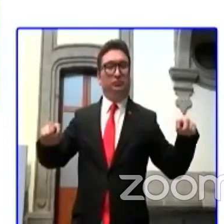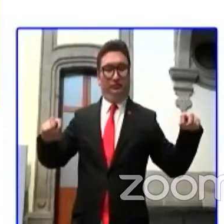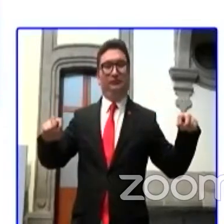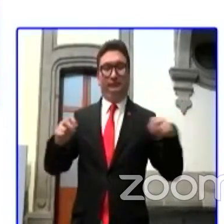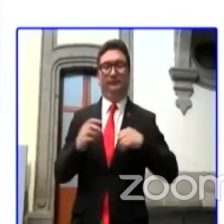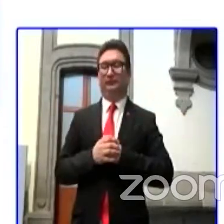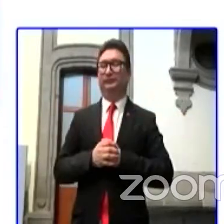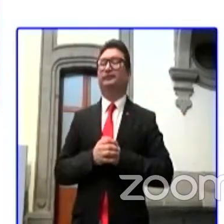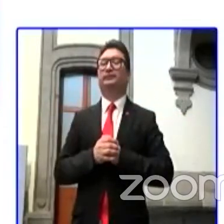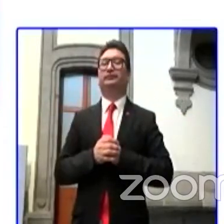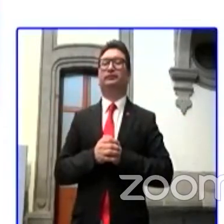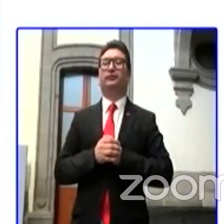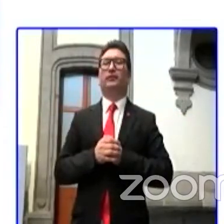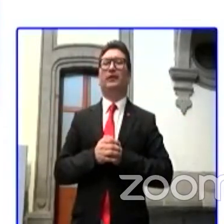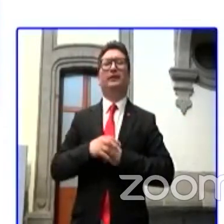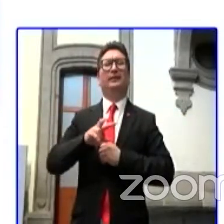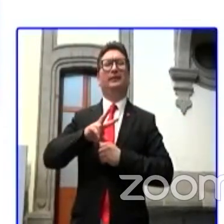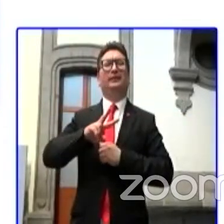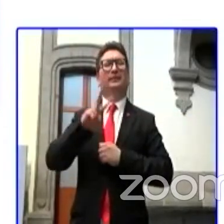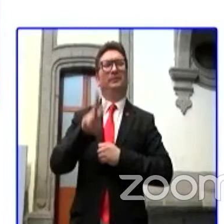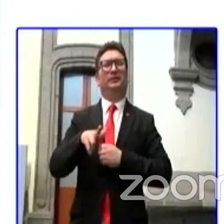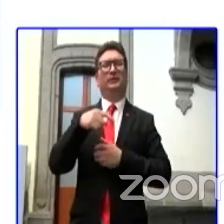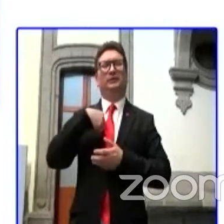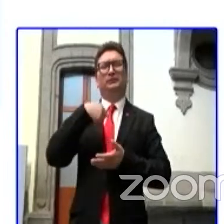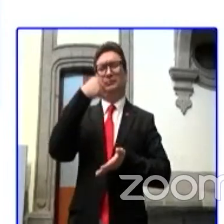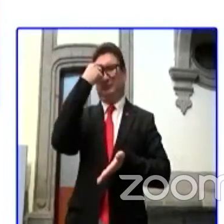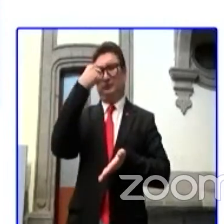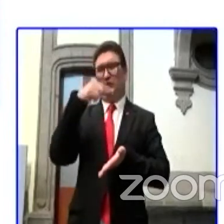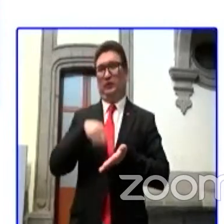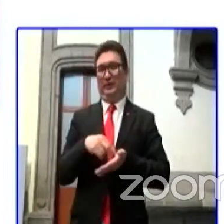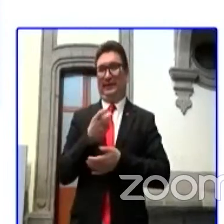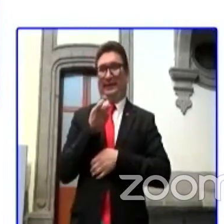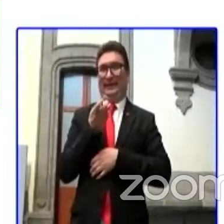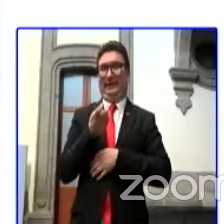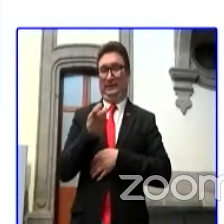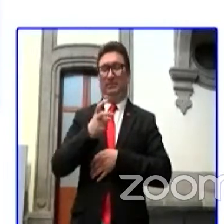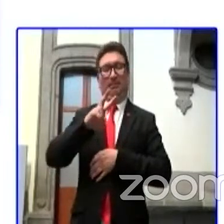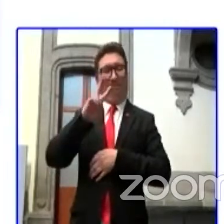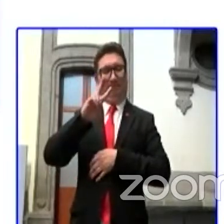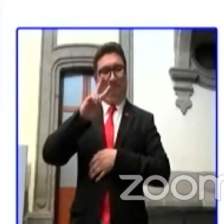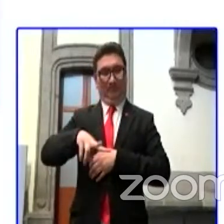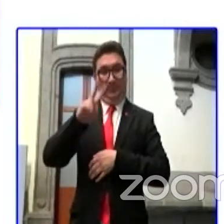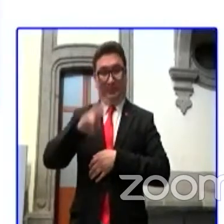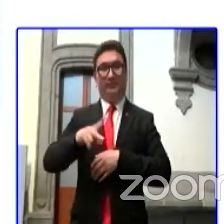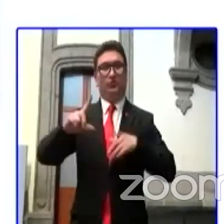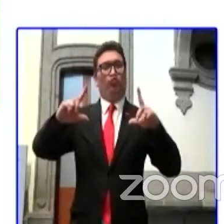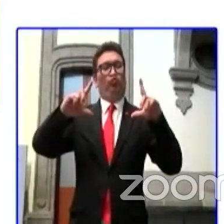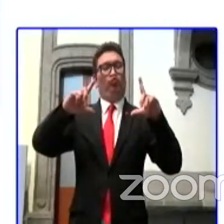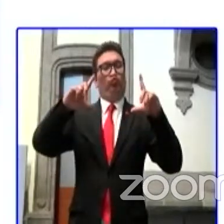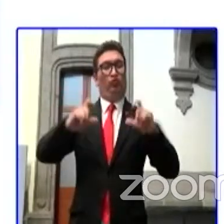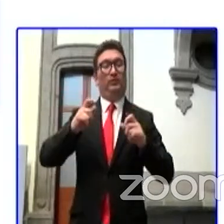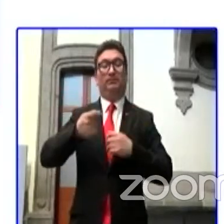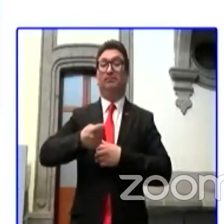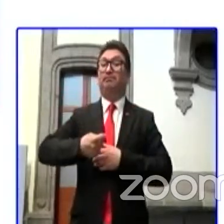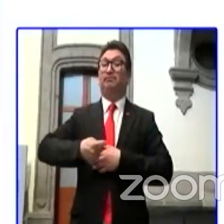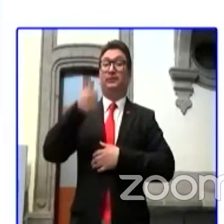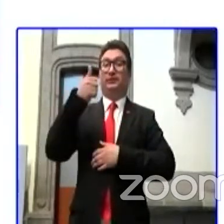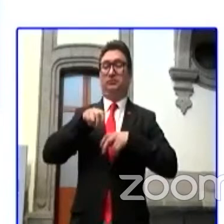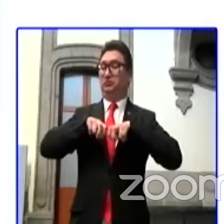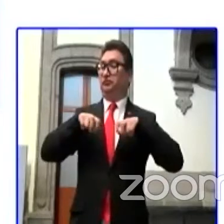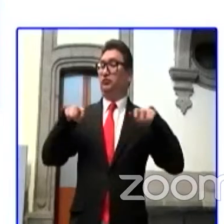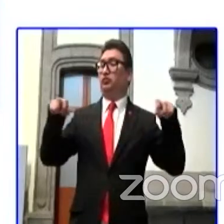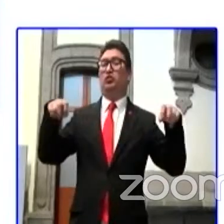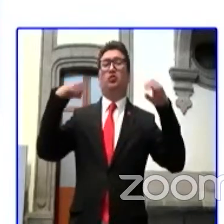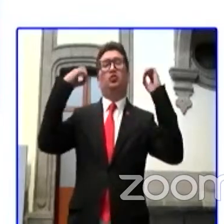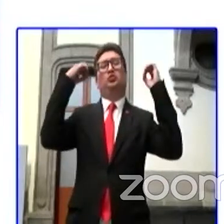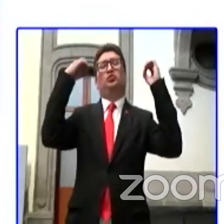lado. En verdad creo que esto, de verdad, si es para foto, esto es inédito. Ya tenía mucho que no